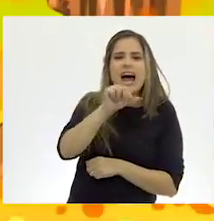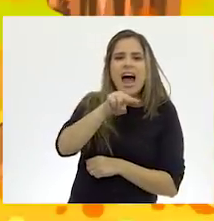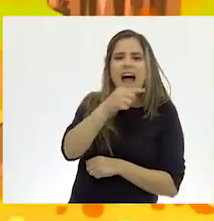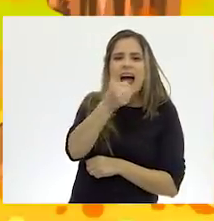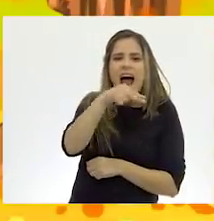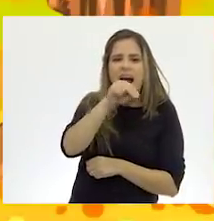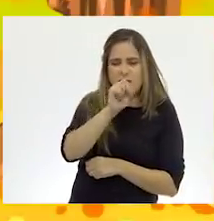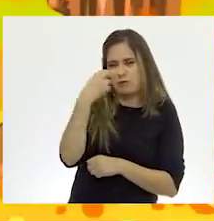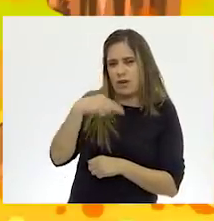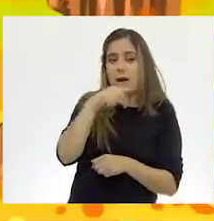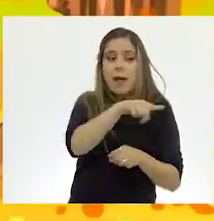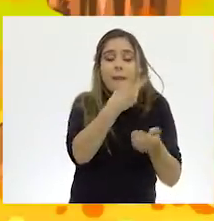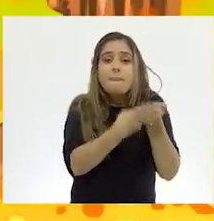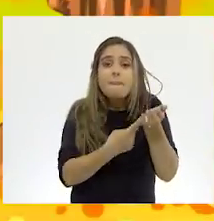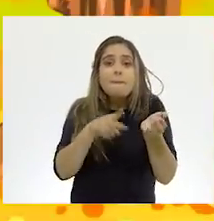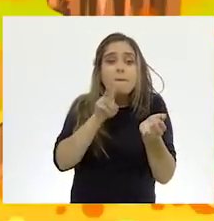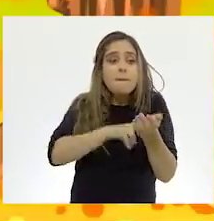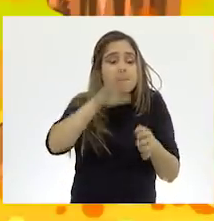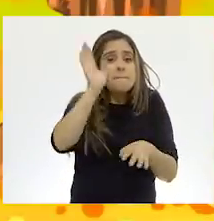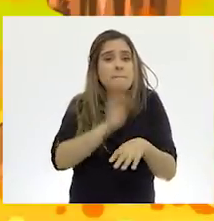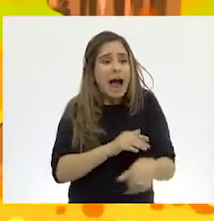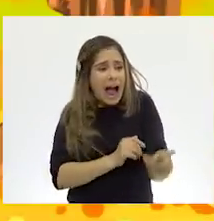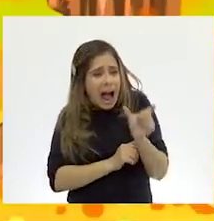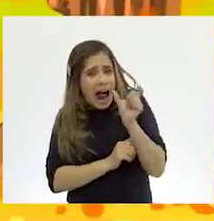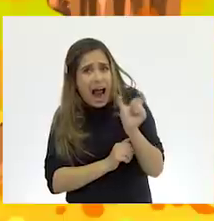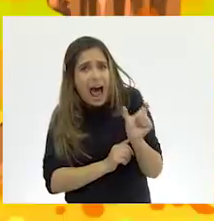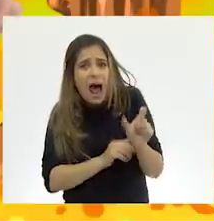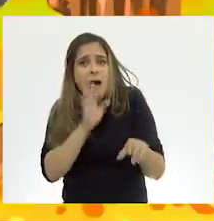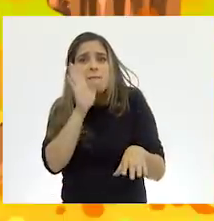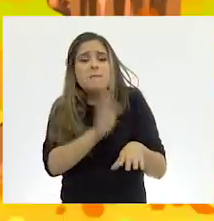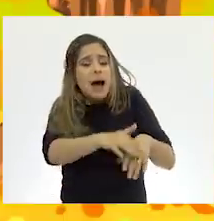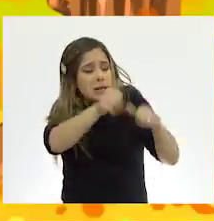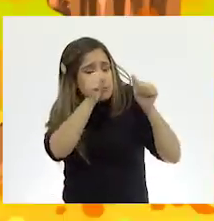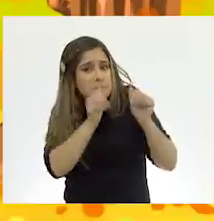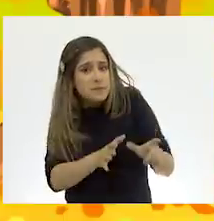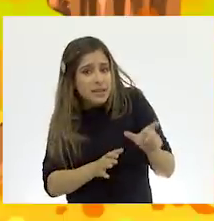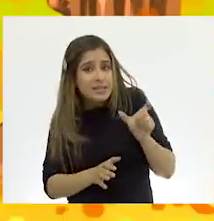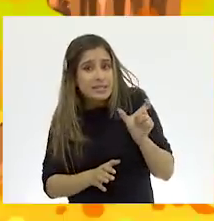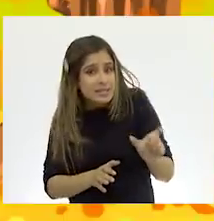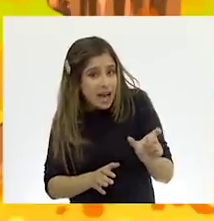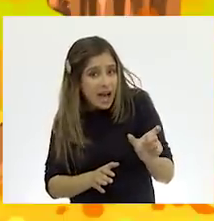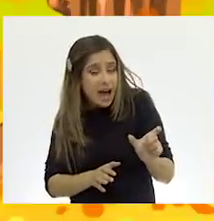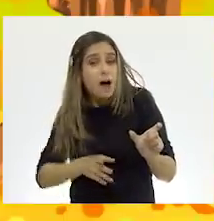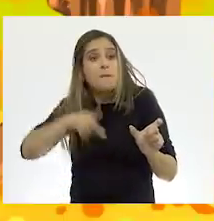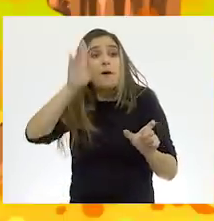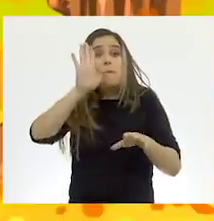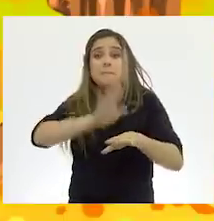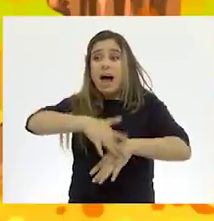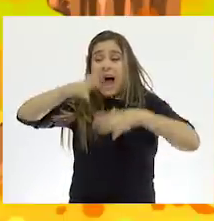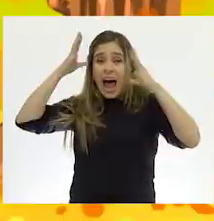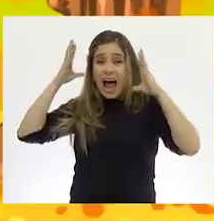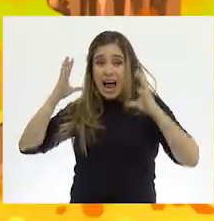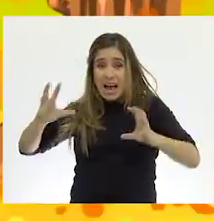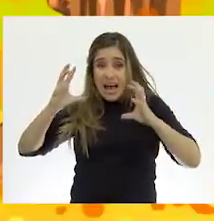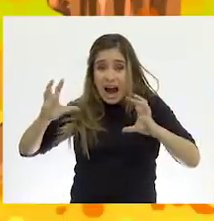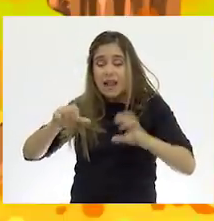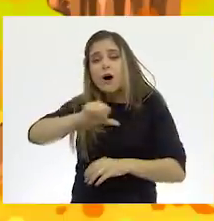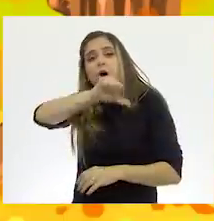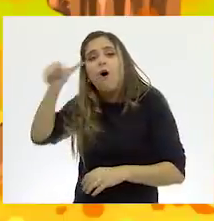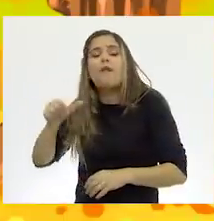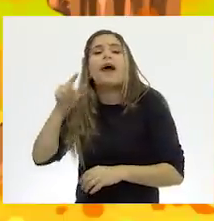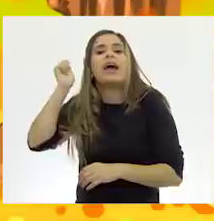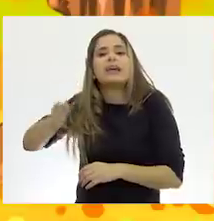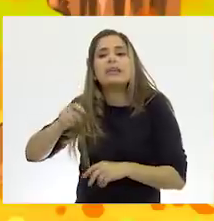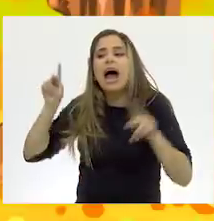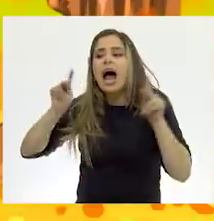dos veces más pesados. Pero la más grande es la abeja reina,